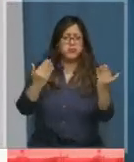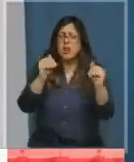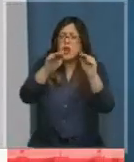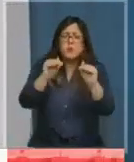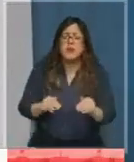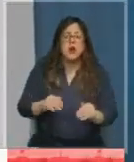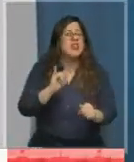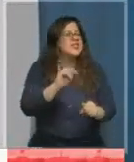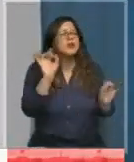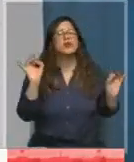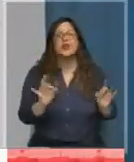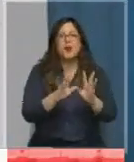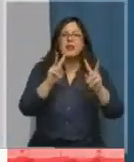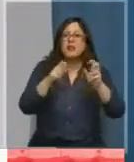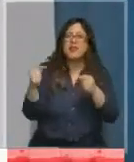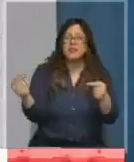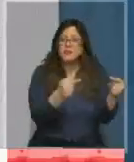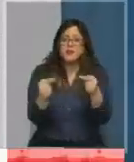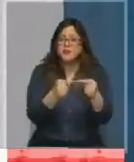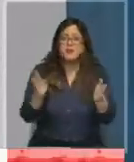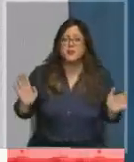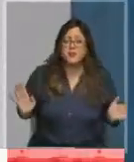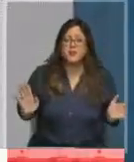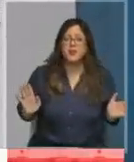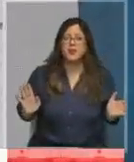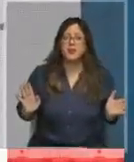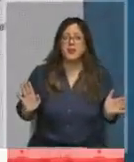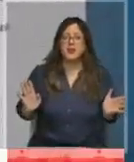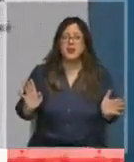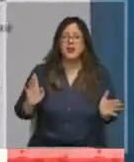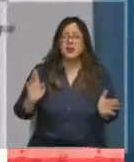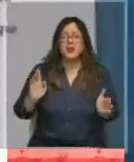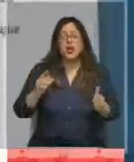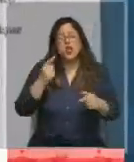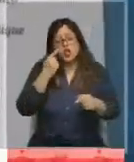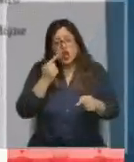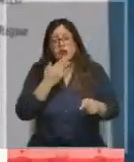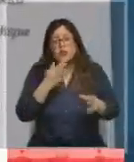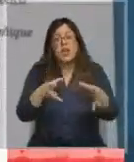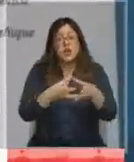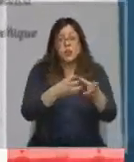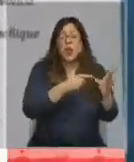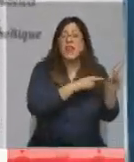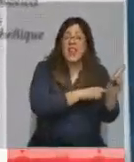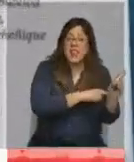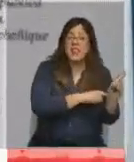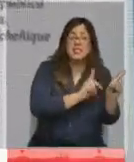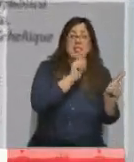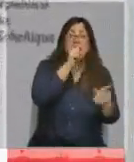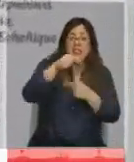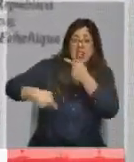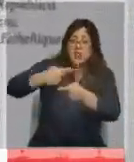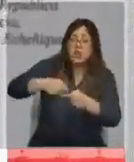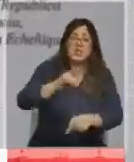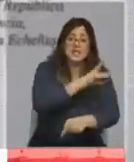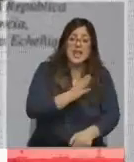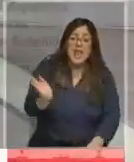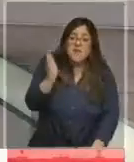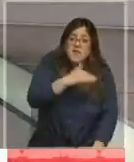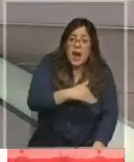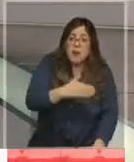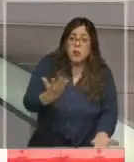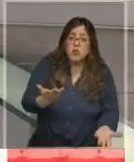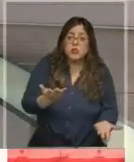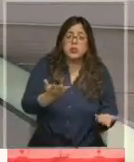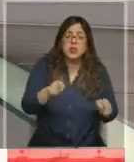al final lo que está... hay un ánimo de no dar señales, y también hay que decir que la derecha tradicional, Chile Vamos, se ha